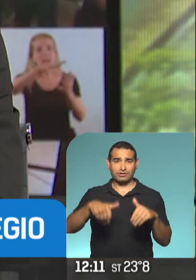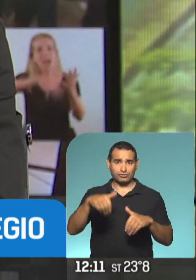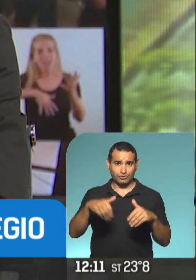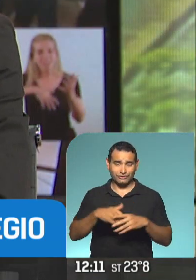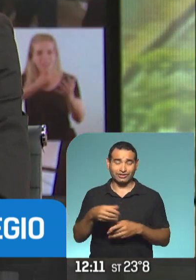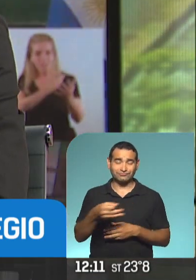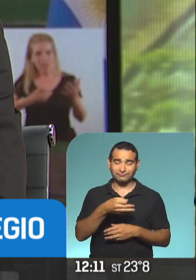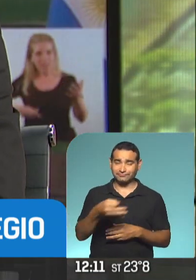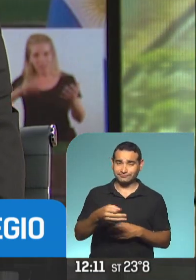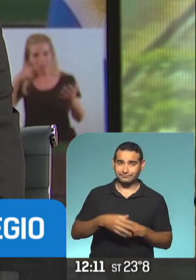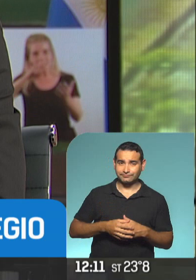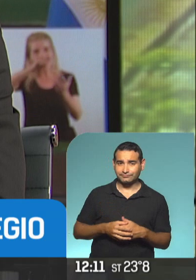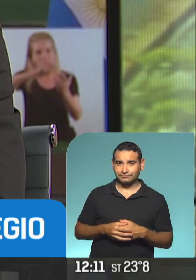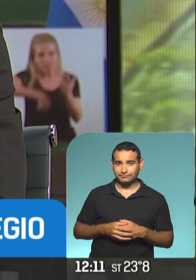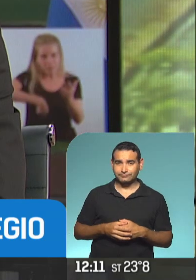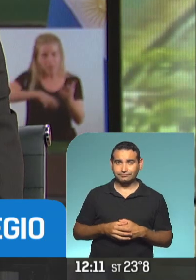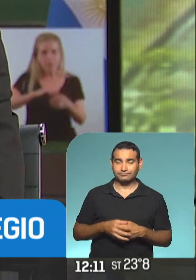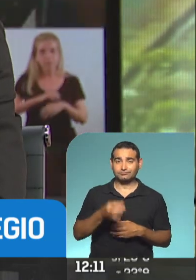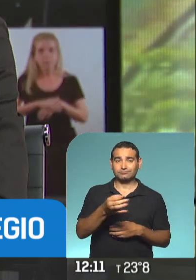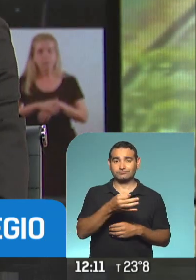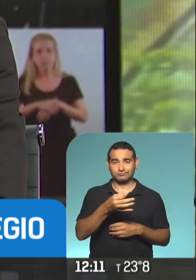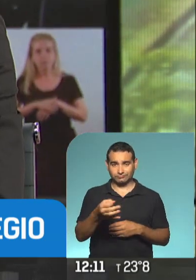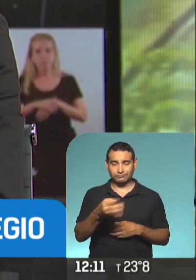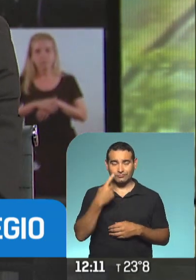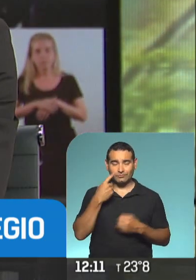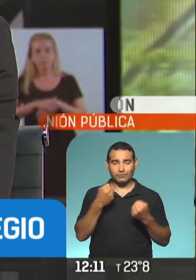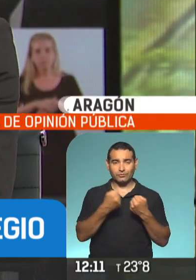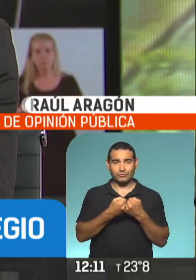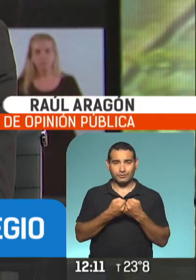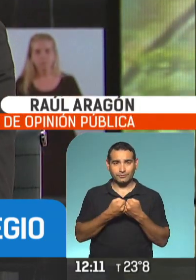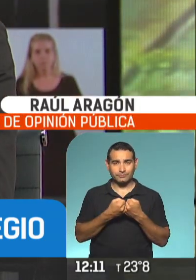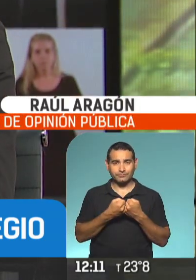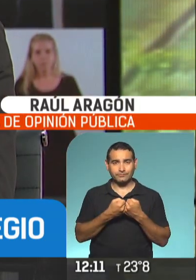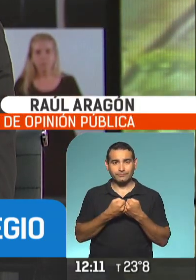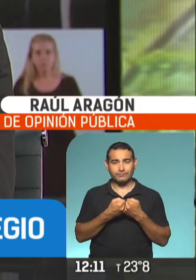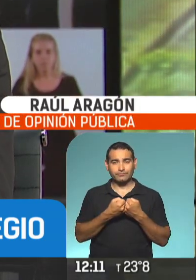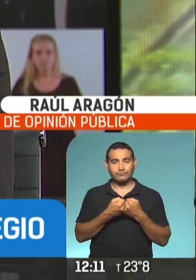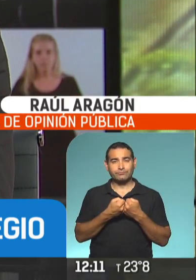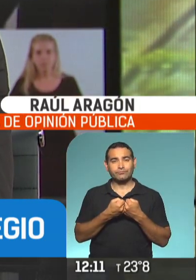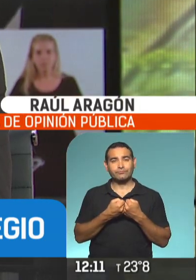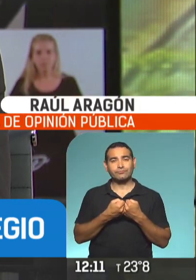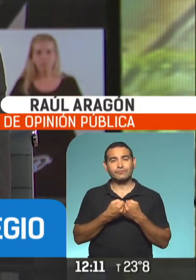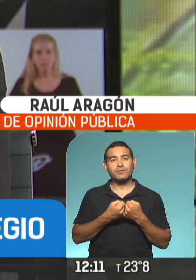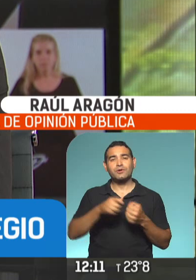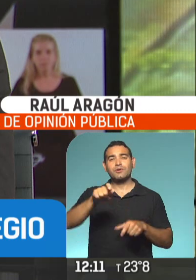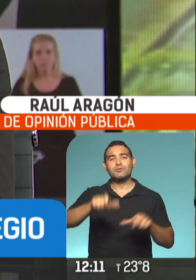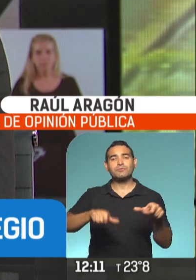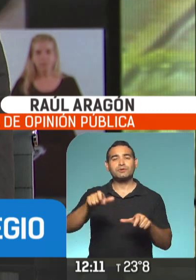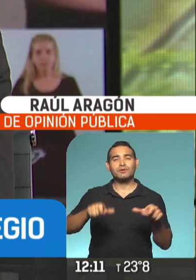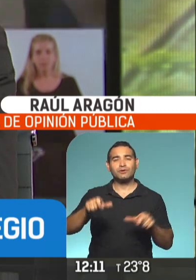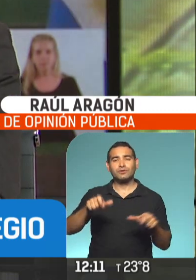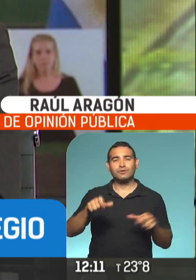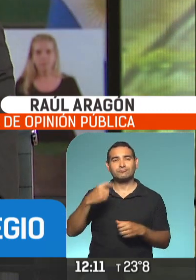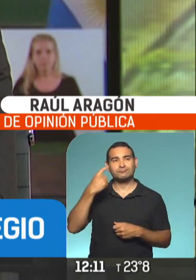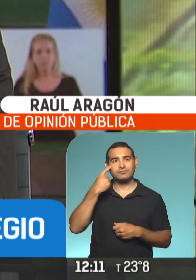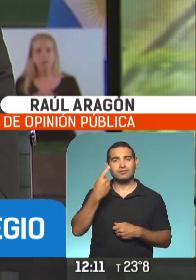Sí, primero, es cierto, coincido, tiene mucha más importancia y tiene mucho más registro en el imaginario el hecho de un